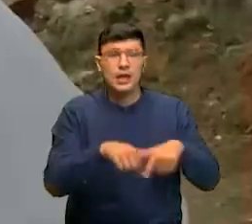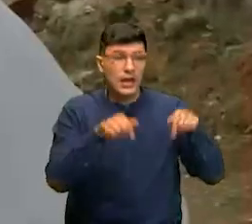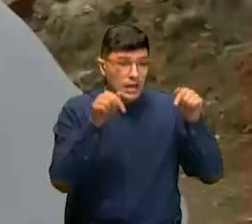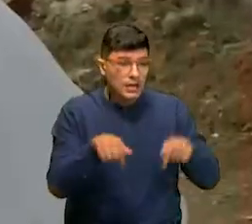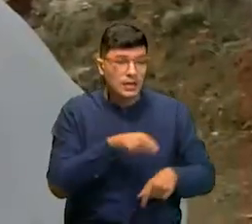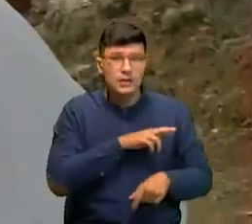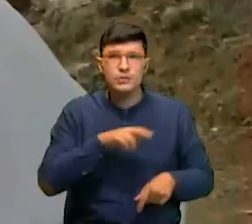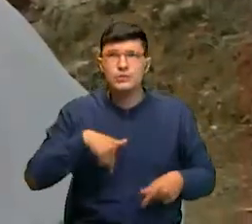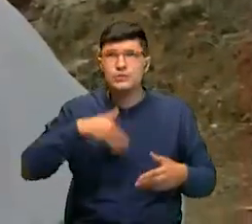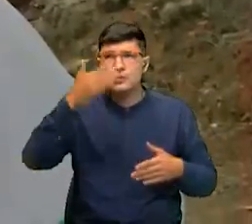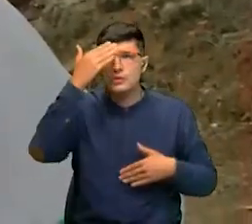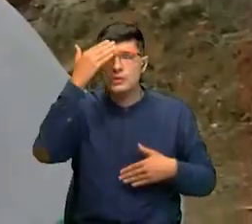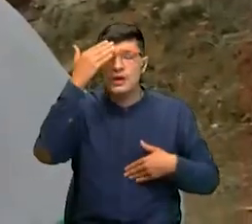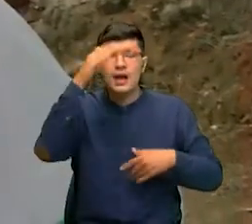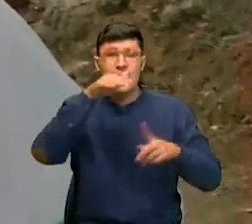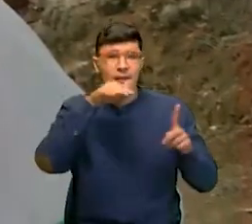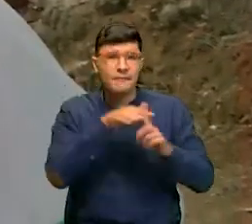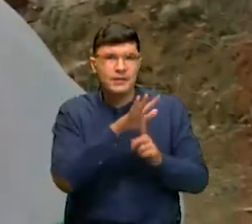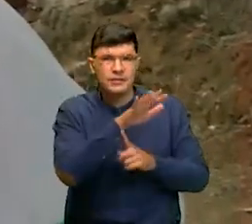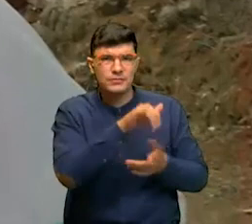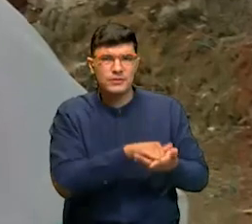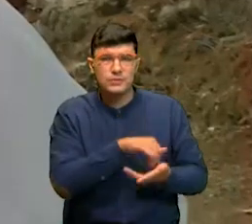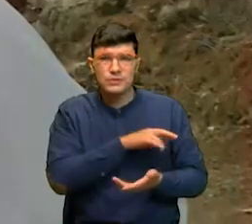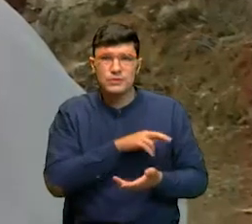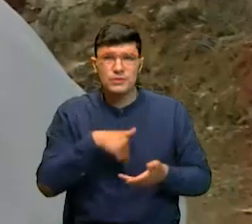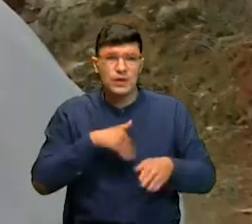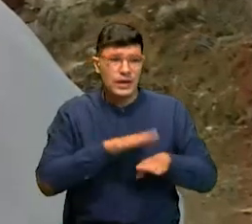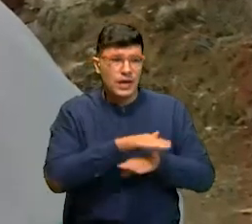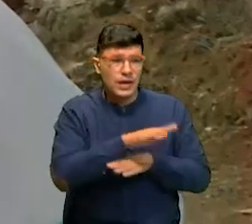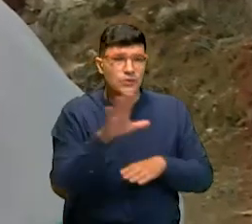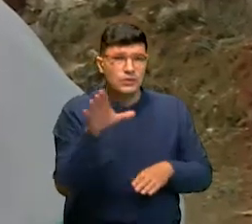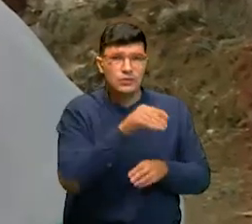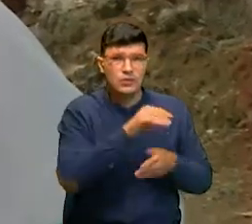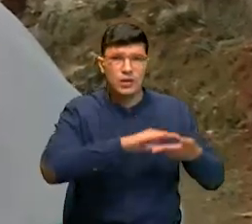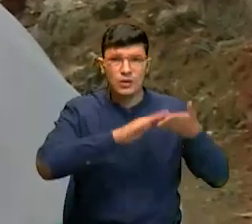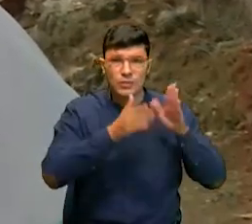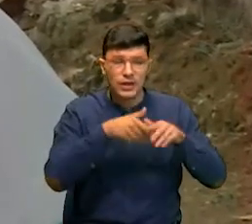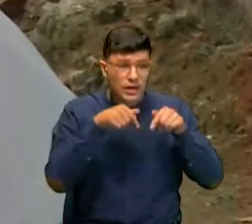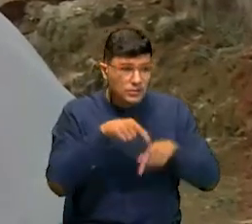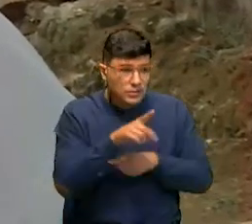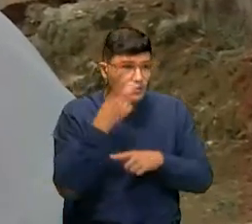conscientes del perjuicio que le causamos a la comunidad